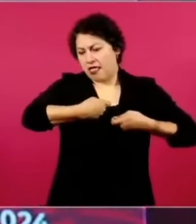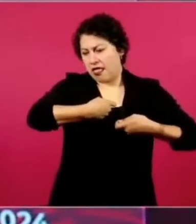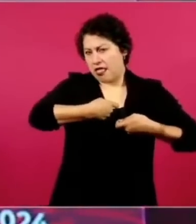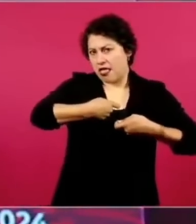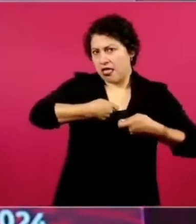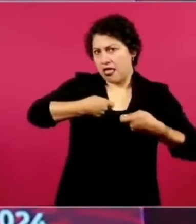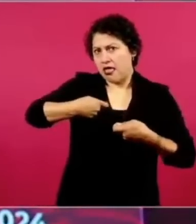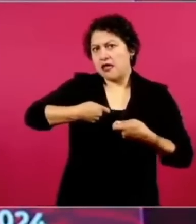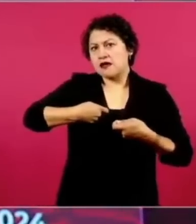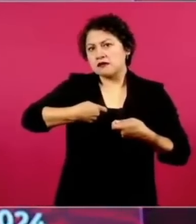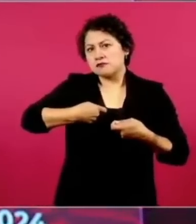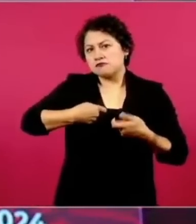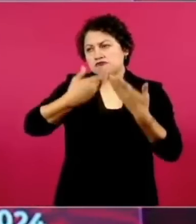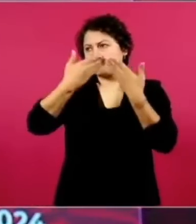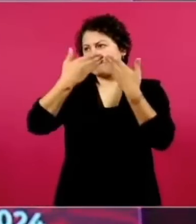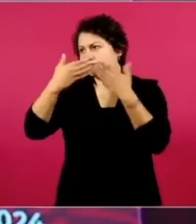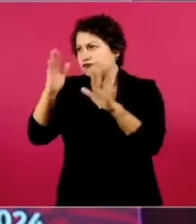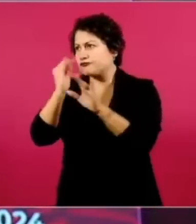los medios